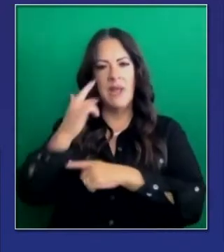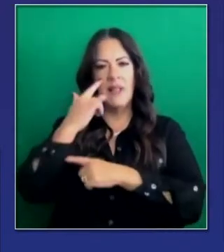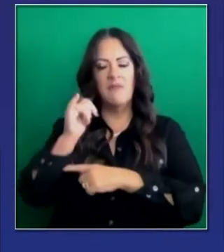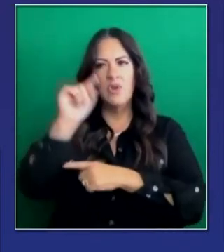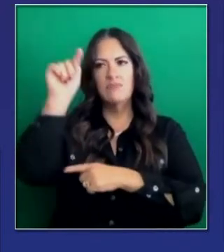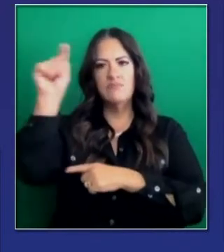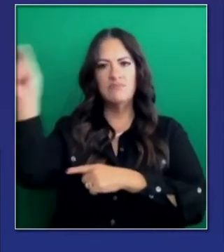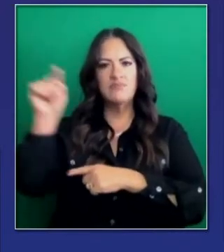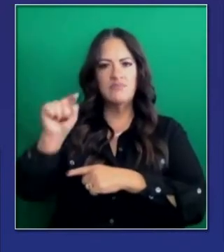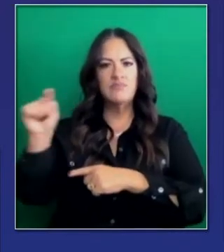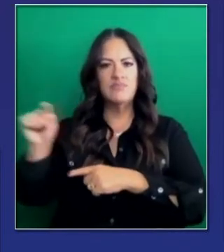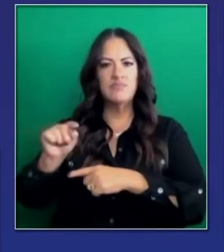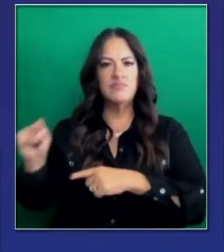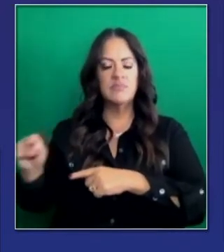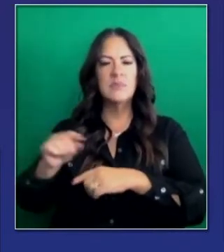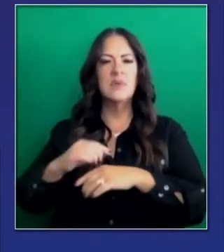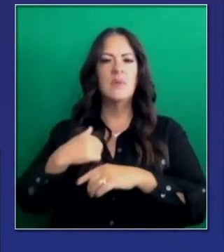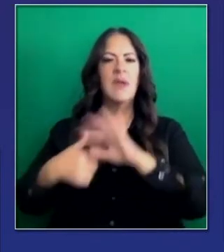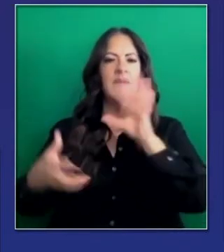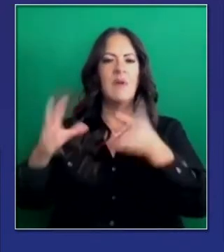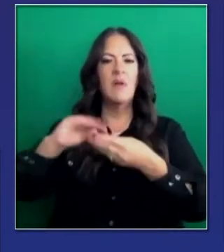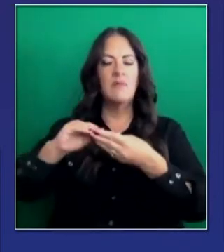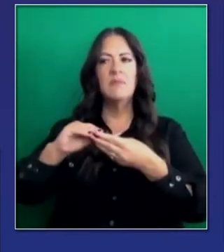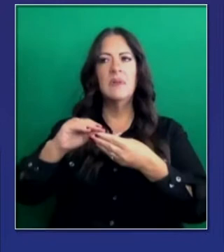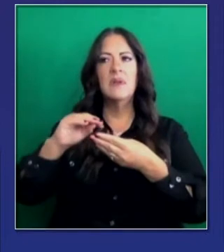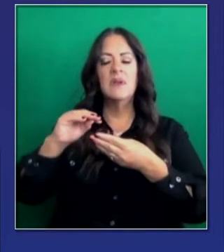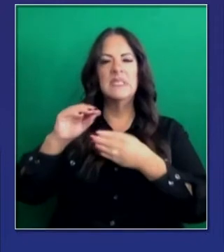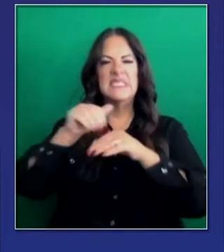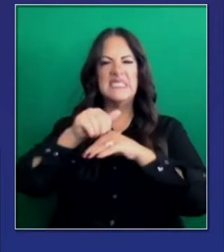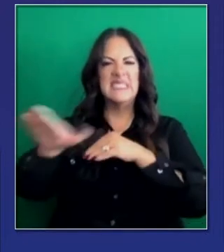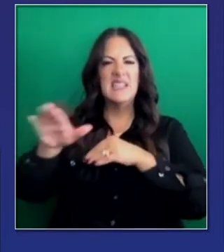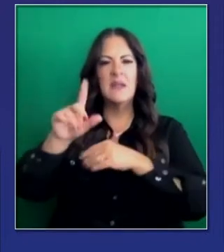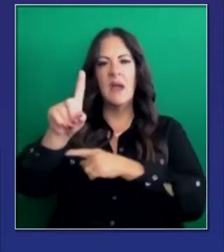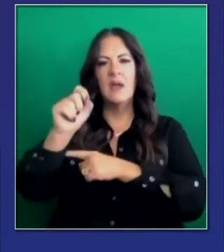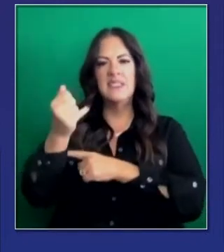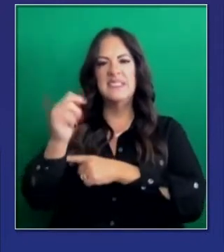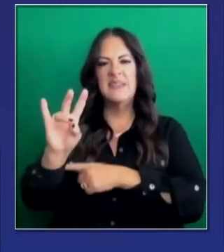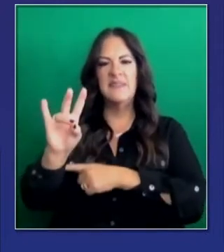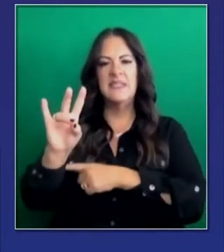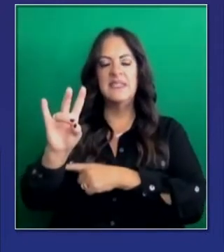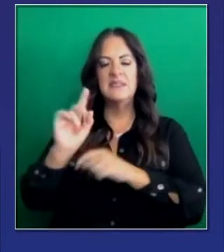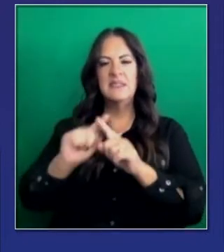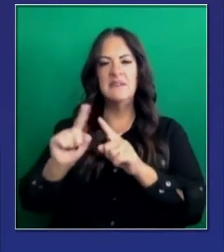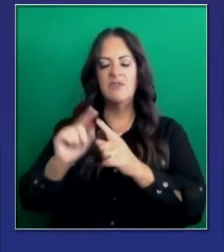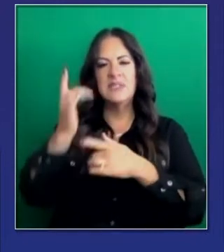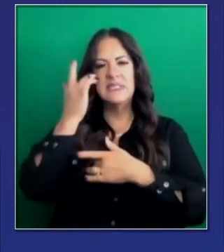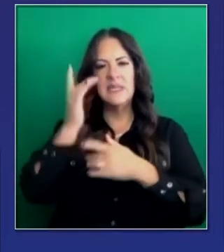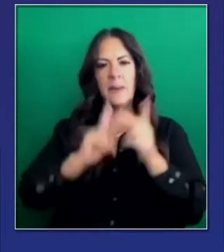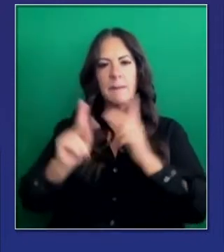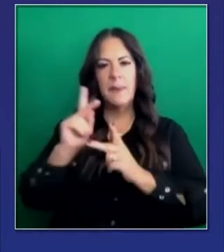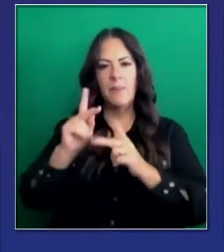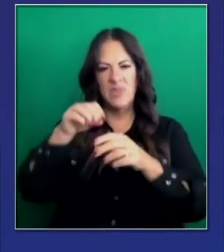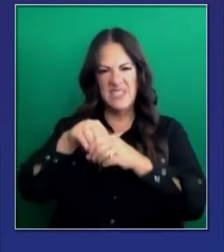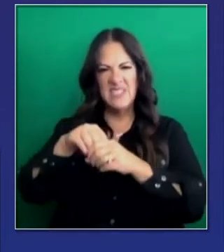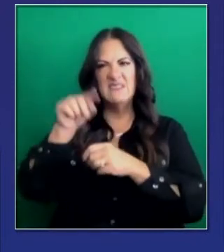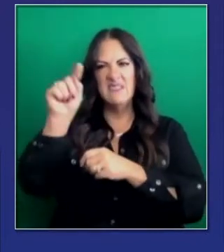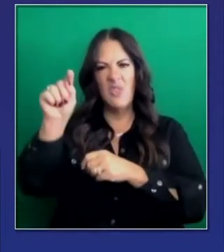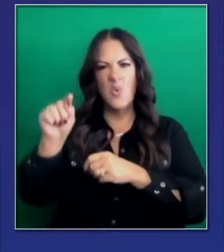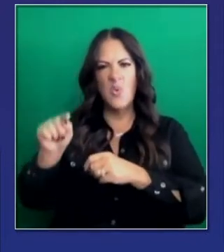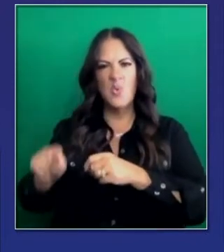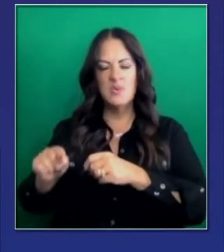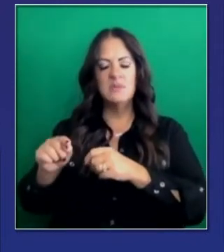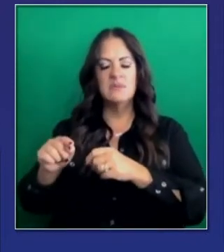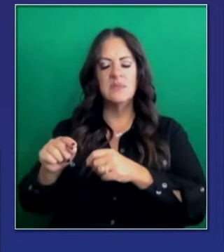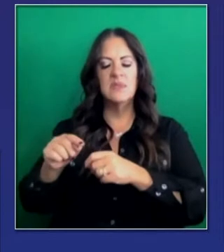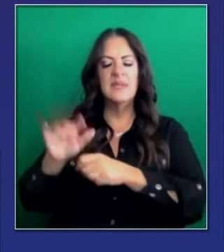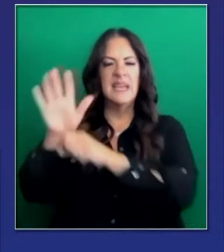ángeles 117 pacientes actualmente están bajo cuidados en lugares alternativos que llamamos